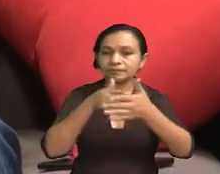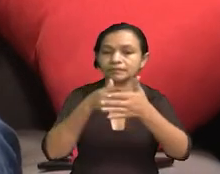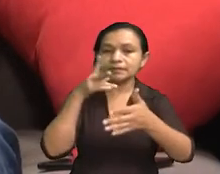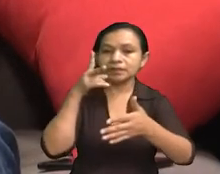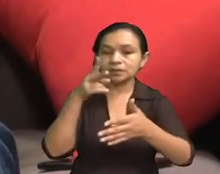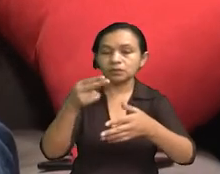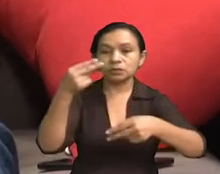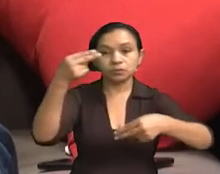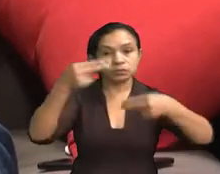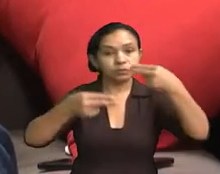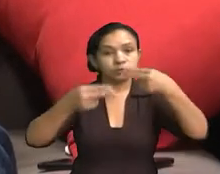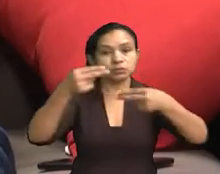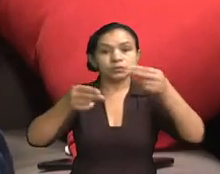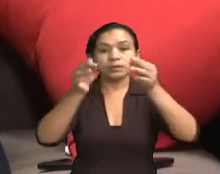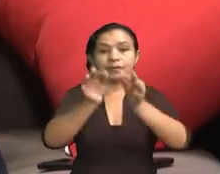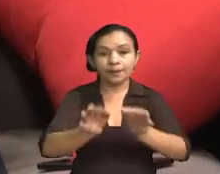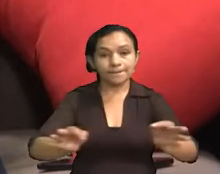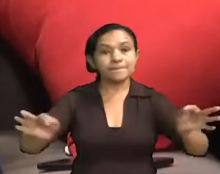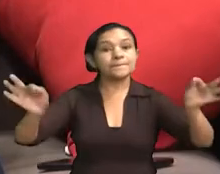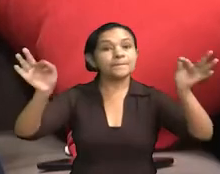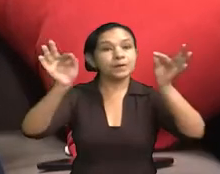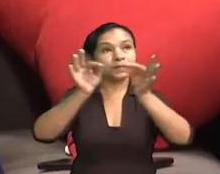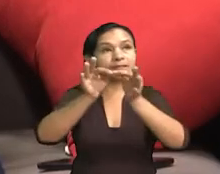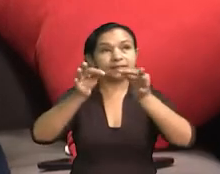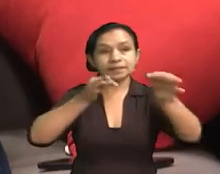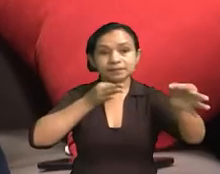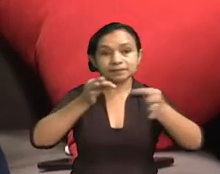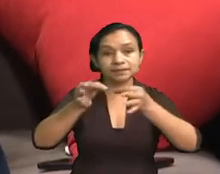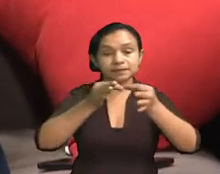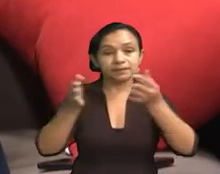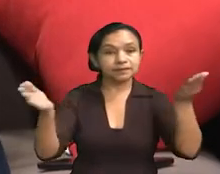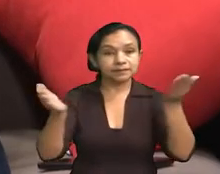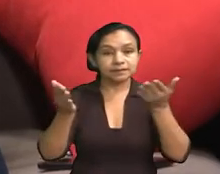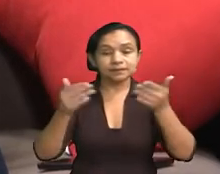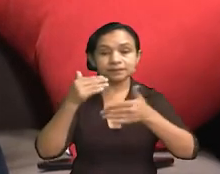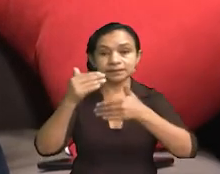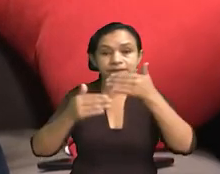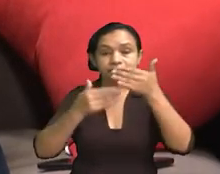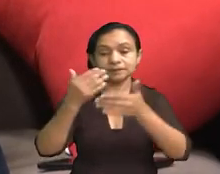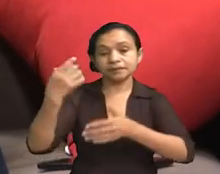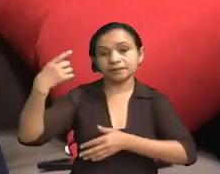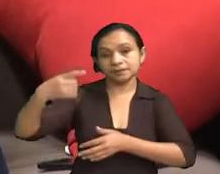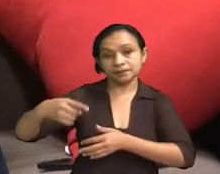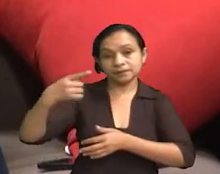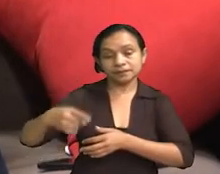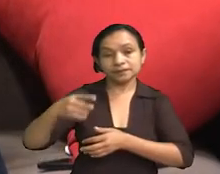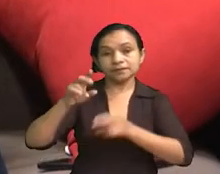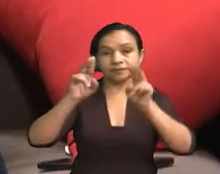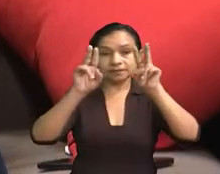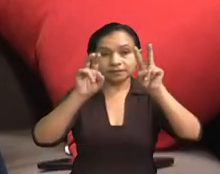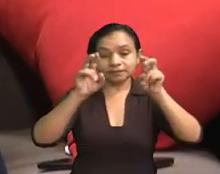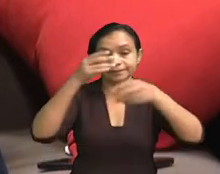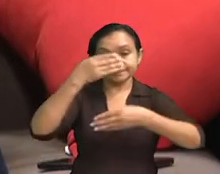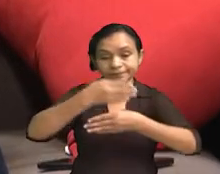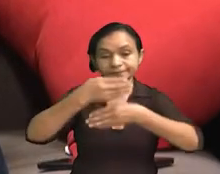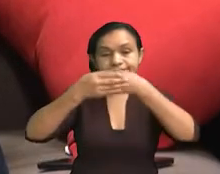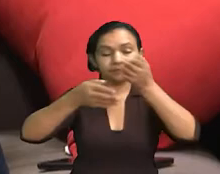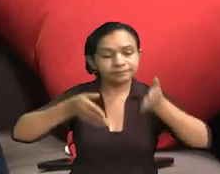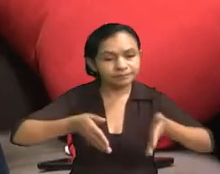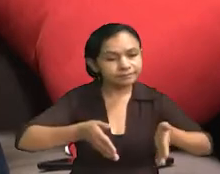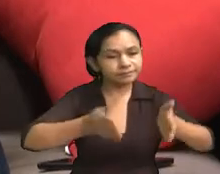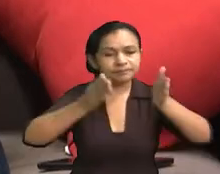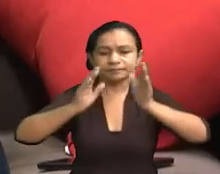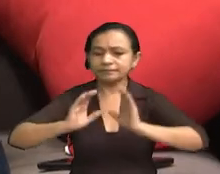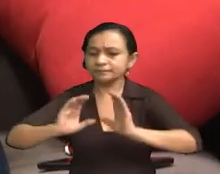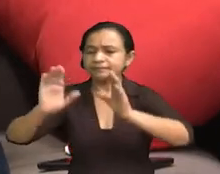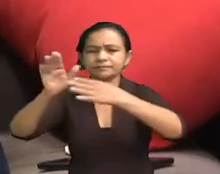bastante importantes que implicaban, como lo decíamos, un proceso integral de restitución de derechos en el tema de infraestructura vial. Sin